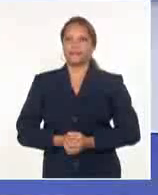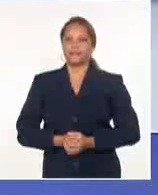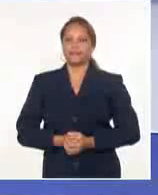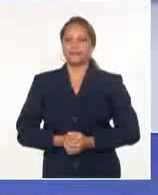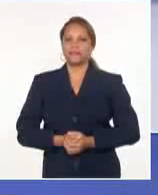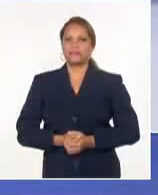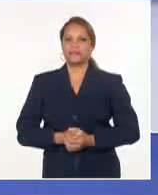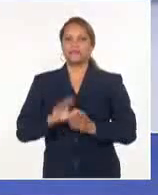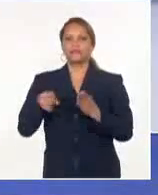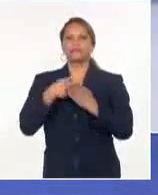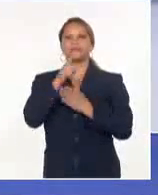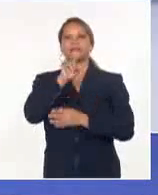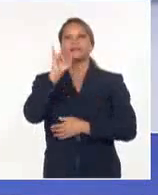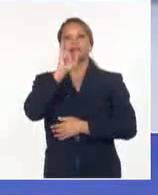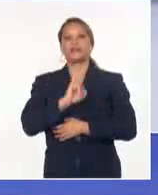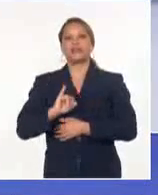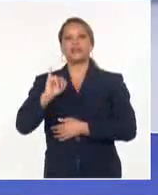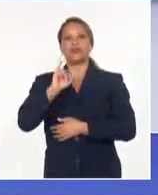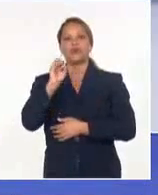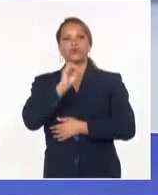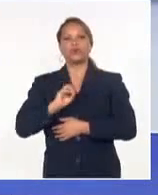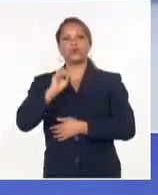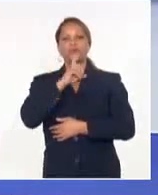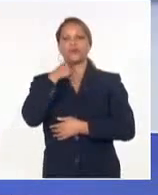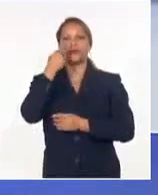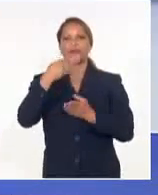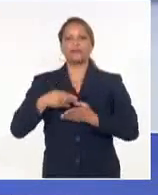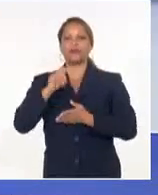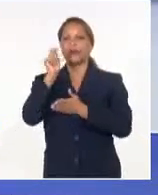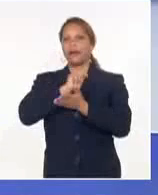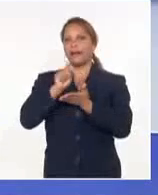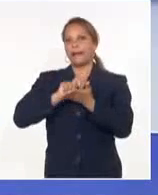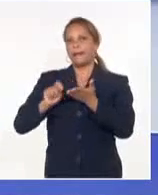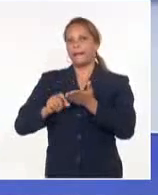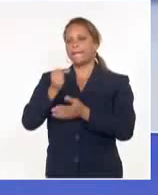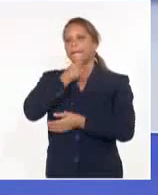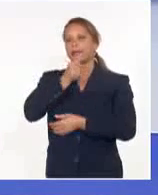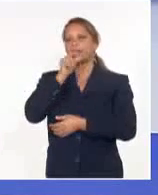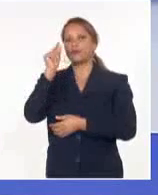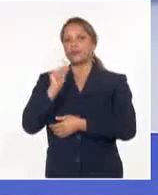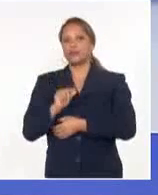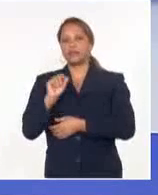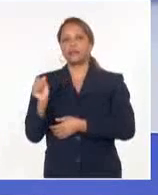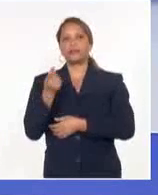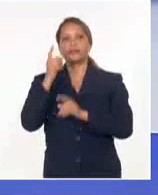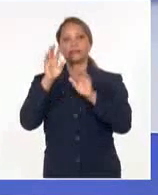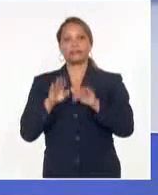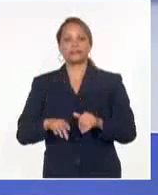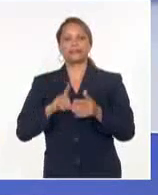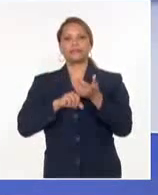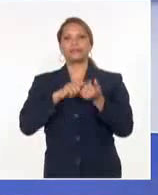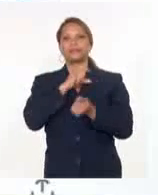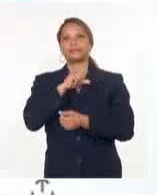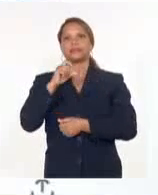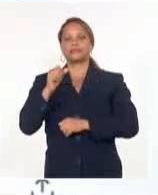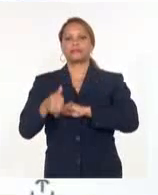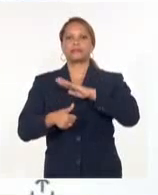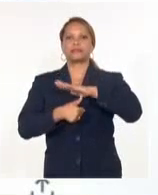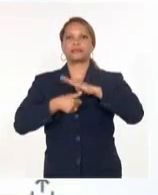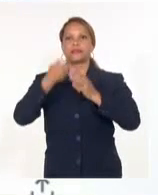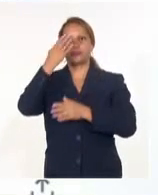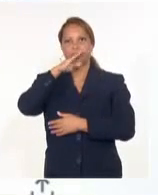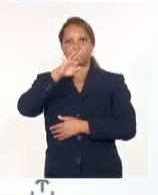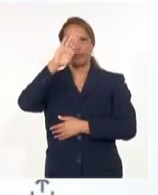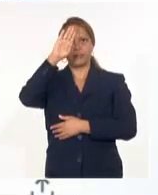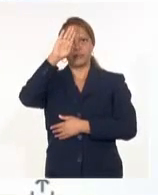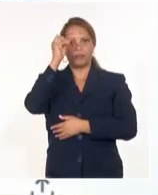Este 16 de octubre falleció el destacado periodista Luis Ovidio Martínez. A propósito, el primer secretario del Comité Central del Partido y presidente de nuestra